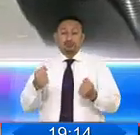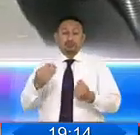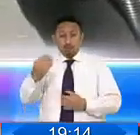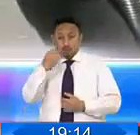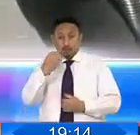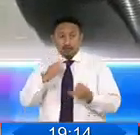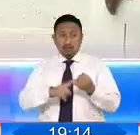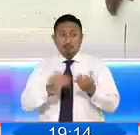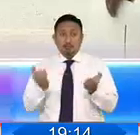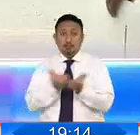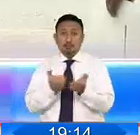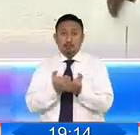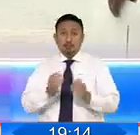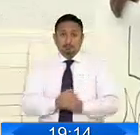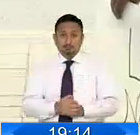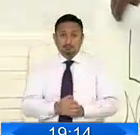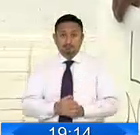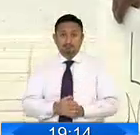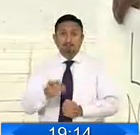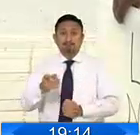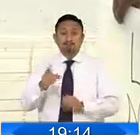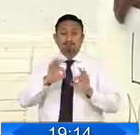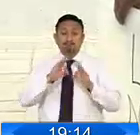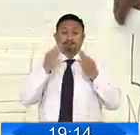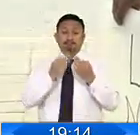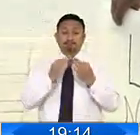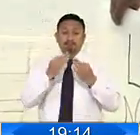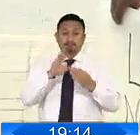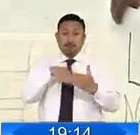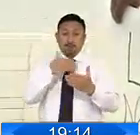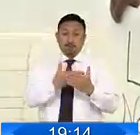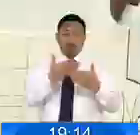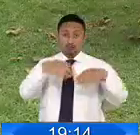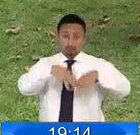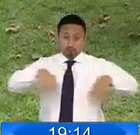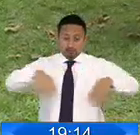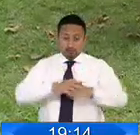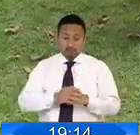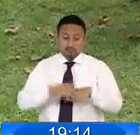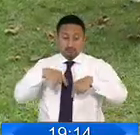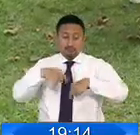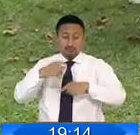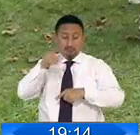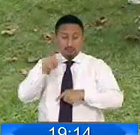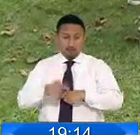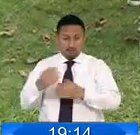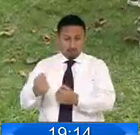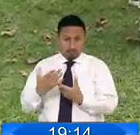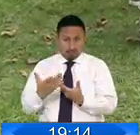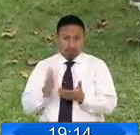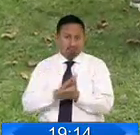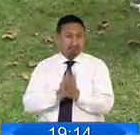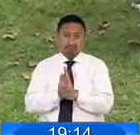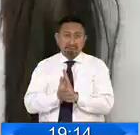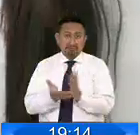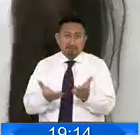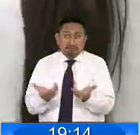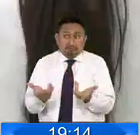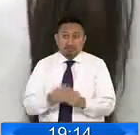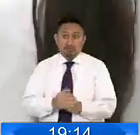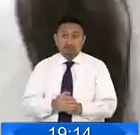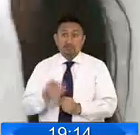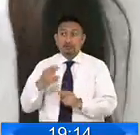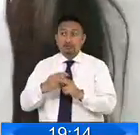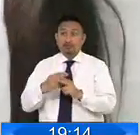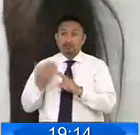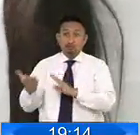comida, basureros. La mayoría de familiares que asistieron indicaron que hasta el momento no tienen información de sus parientes, desconocen si están en la lista